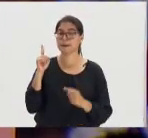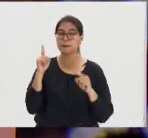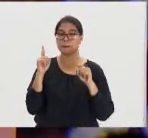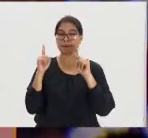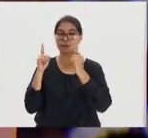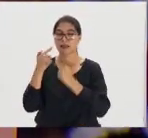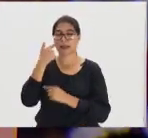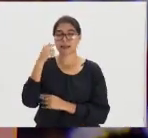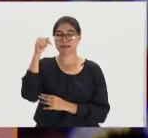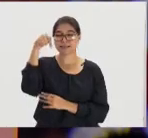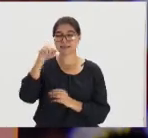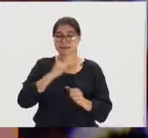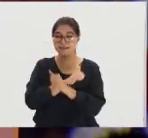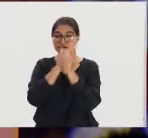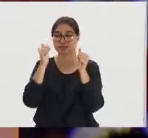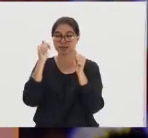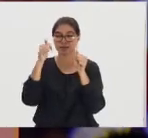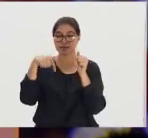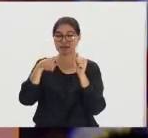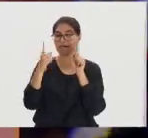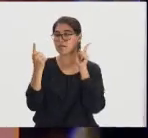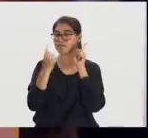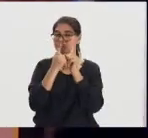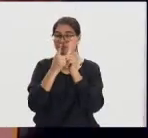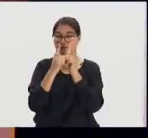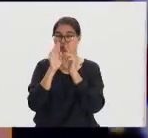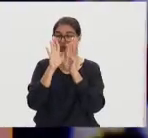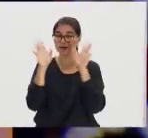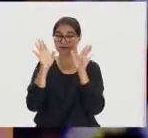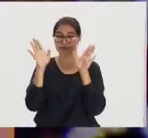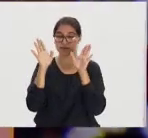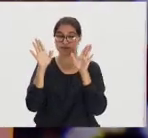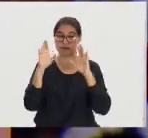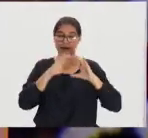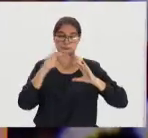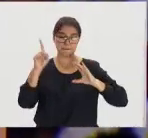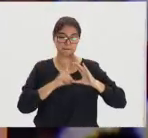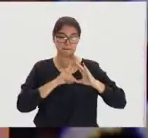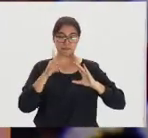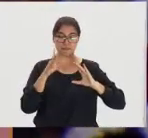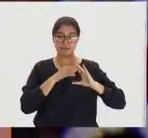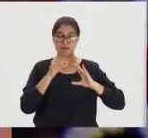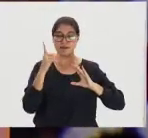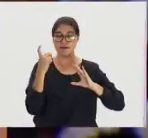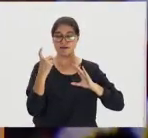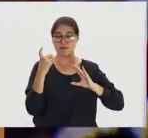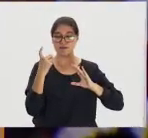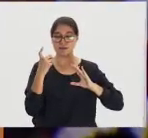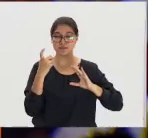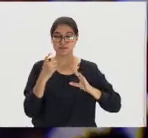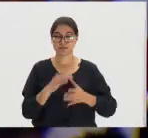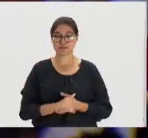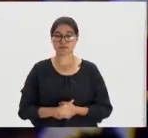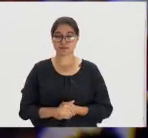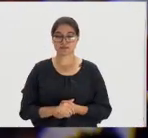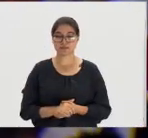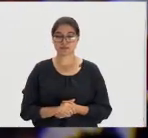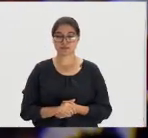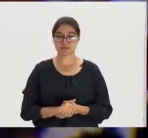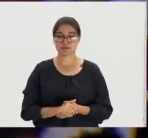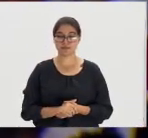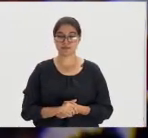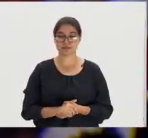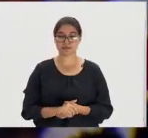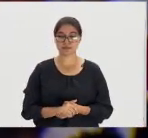acá y no conoces a Cristo como Señor y Salvador personal, ponte de pie donde estás. Queremos orar por ti.